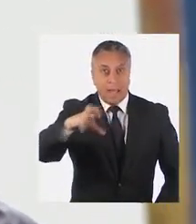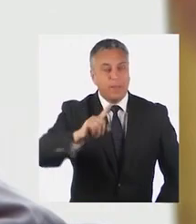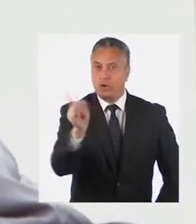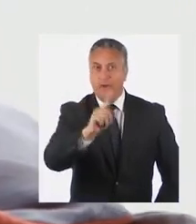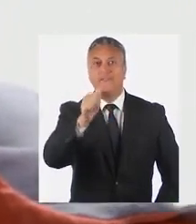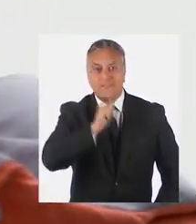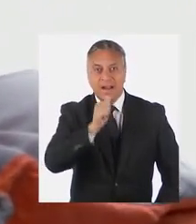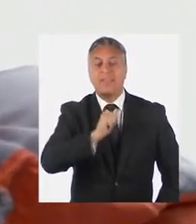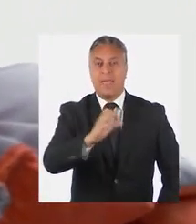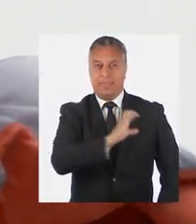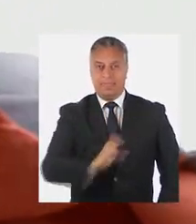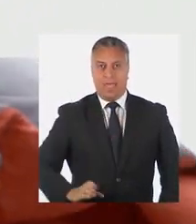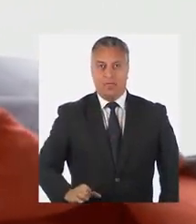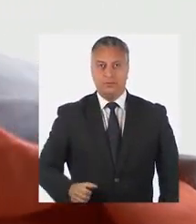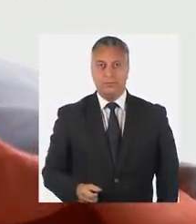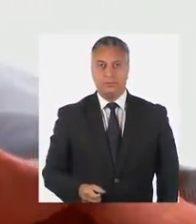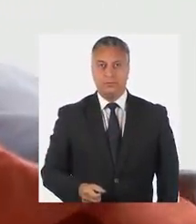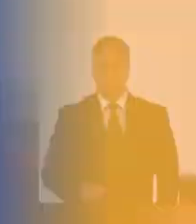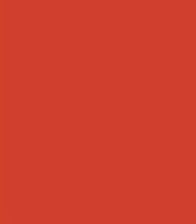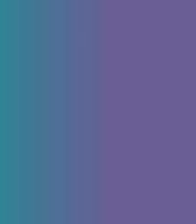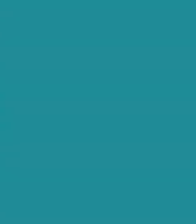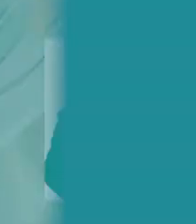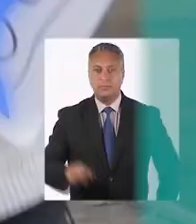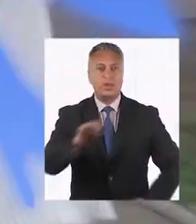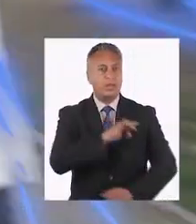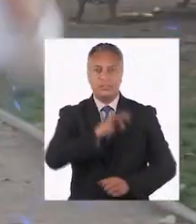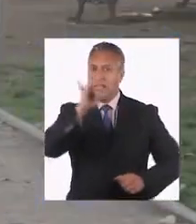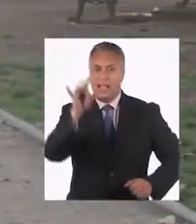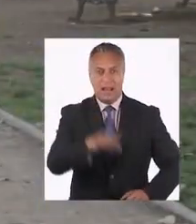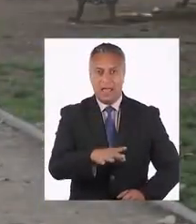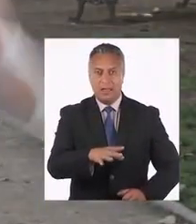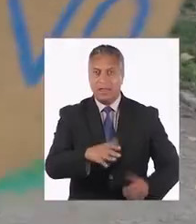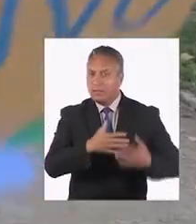Sename, esto es falta de Estado.